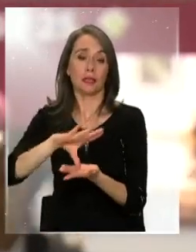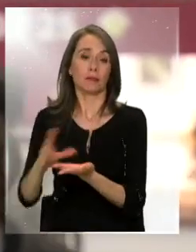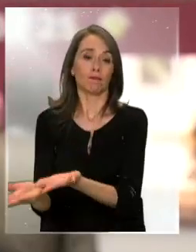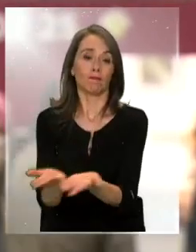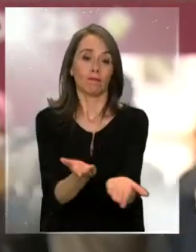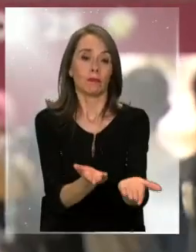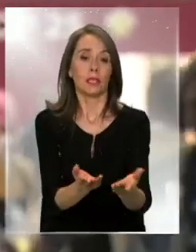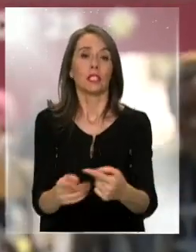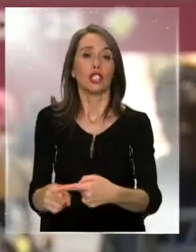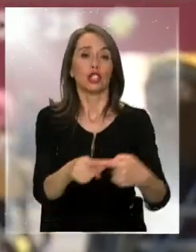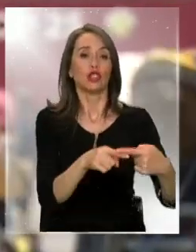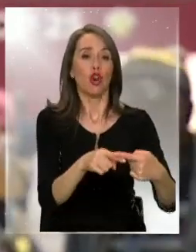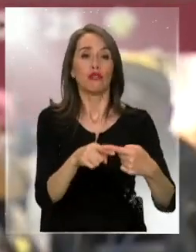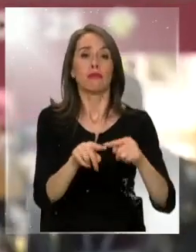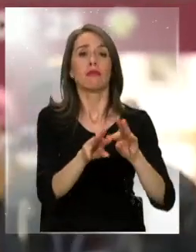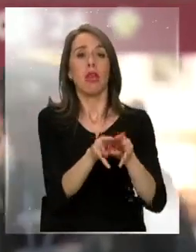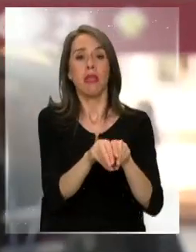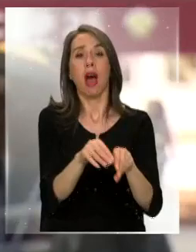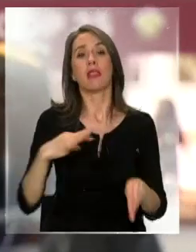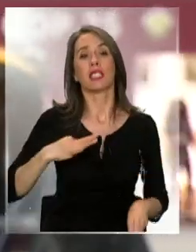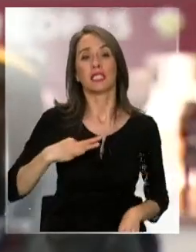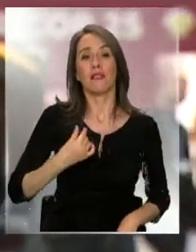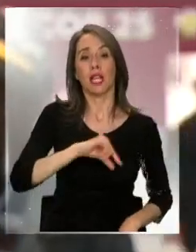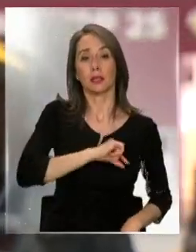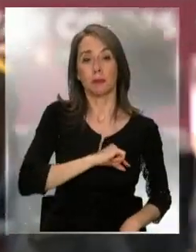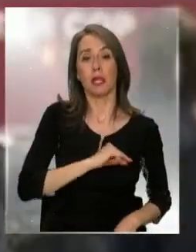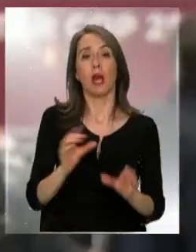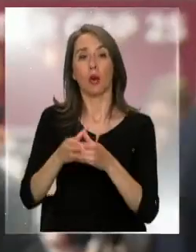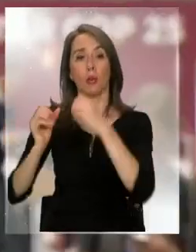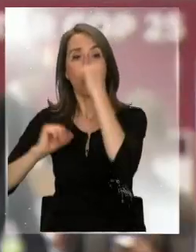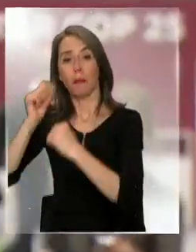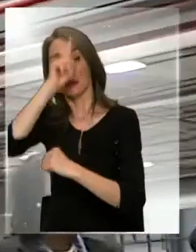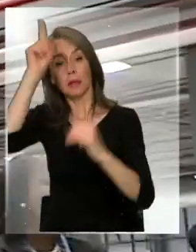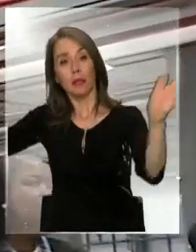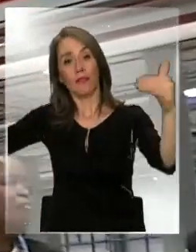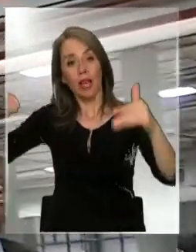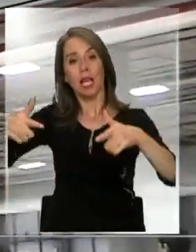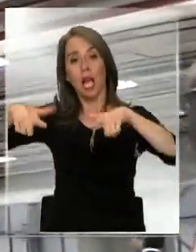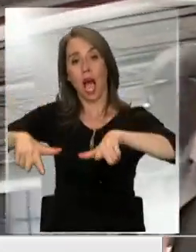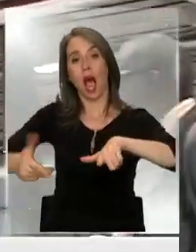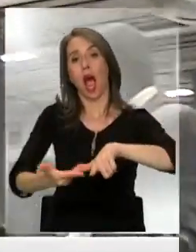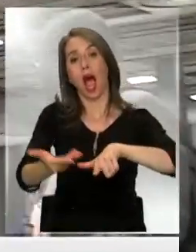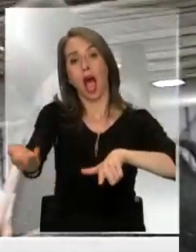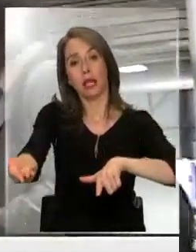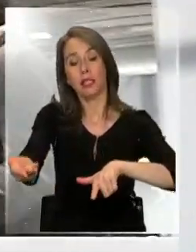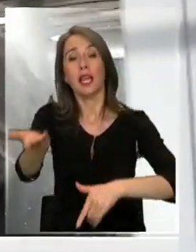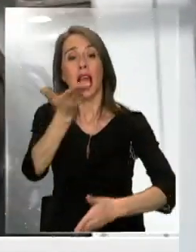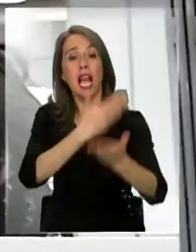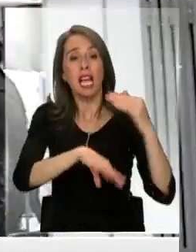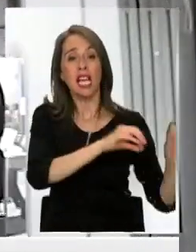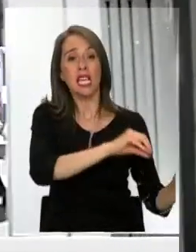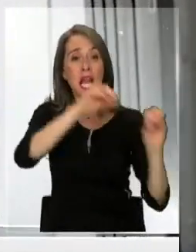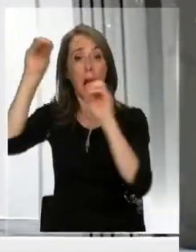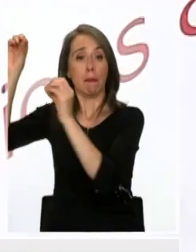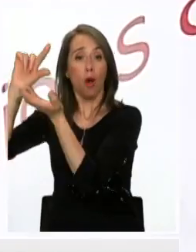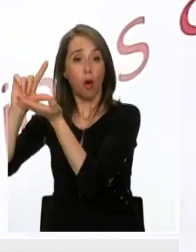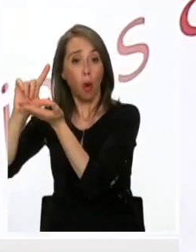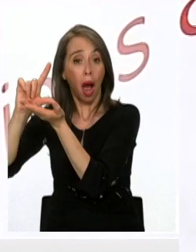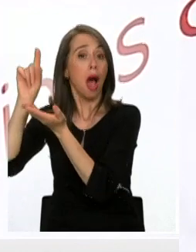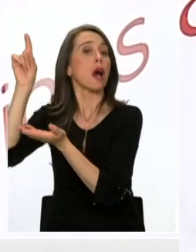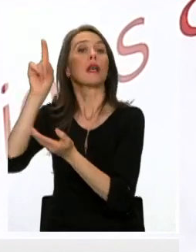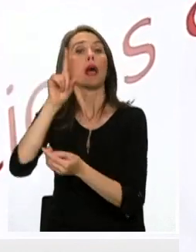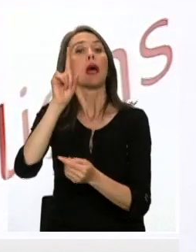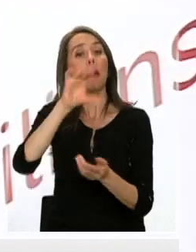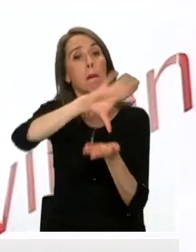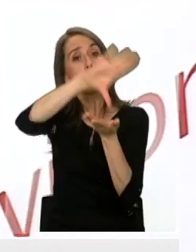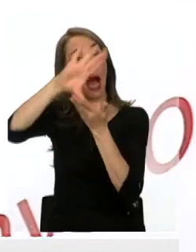la sociedad civil española y a los grupos empresarios españoles de participar allí. Pese al cambio del lugar, casi ningún país cambió sus planes.